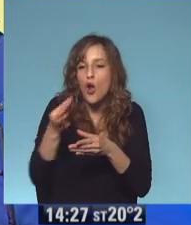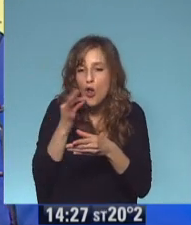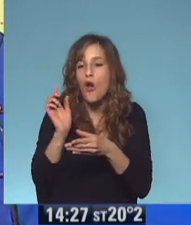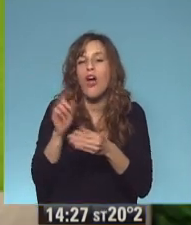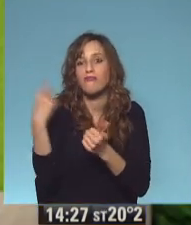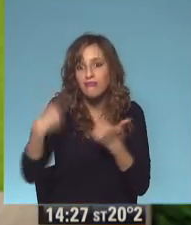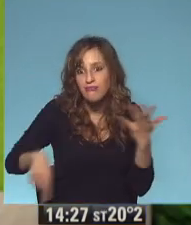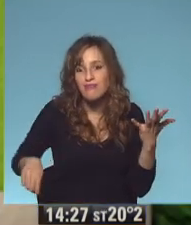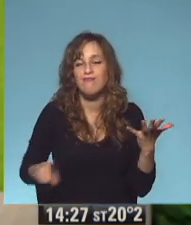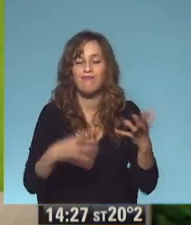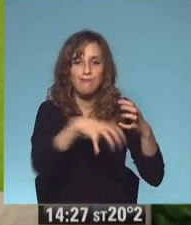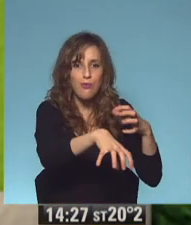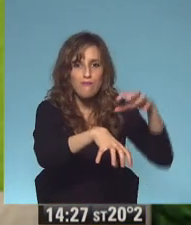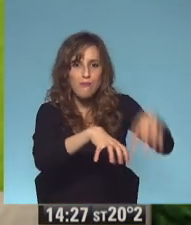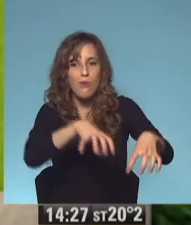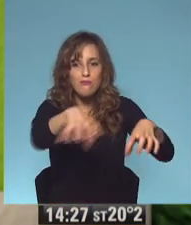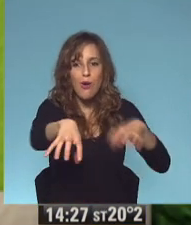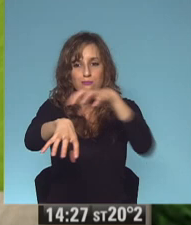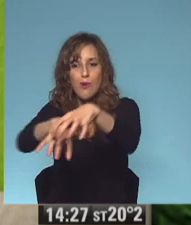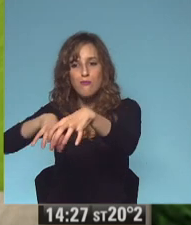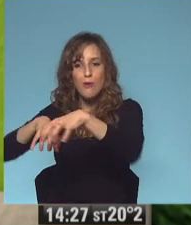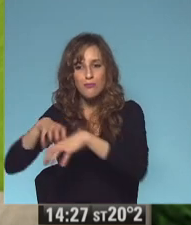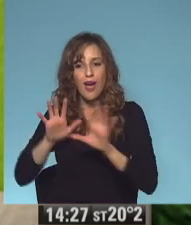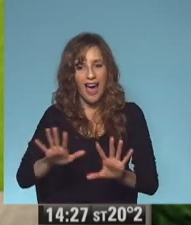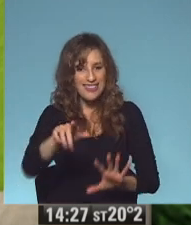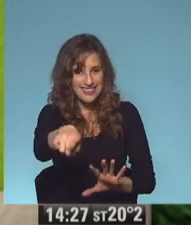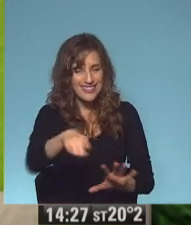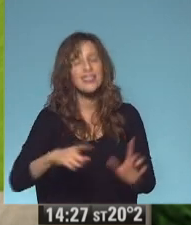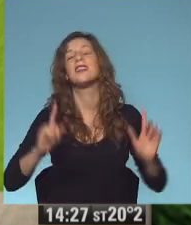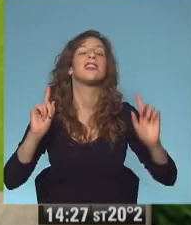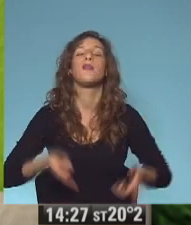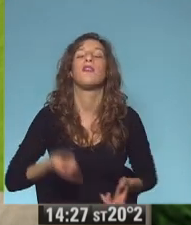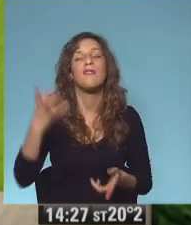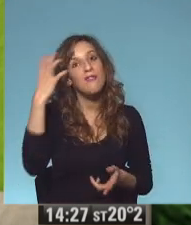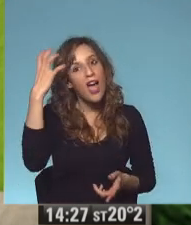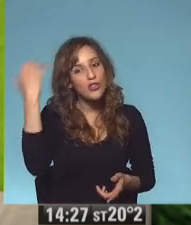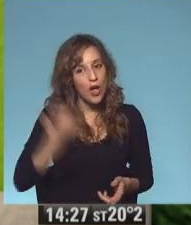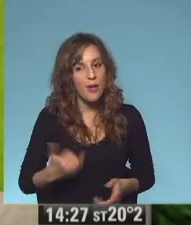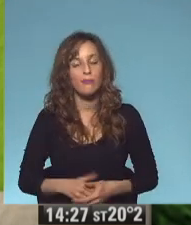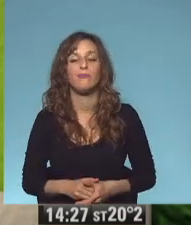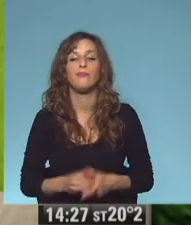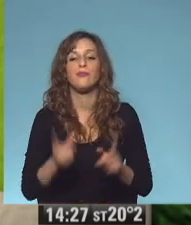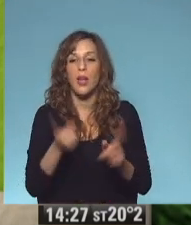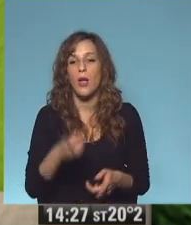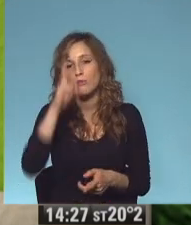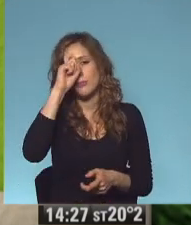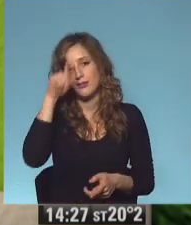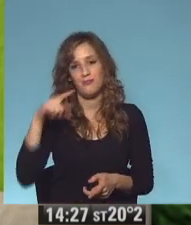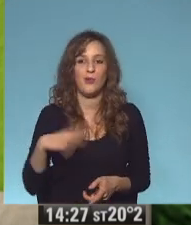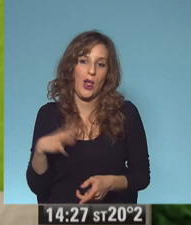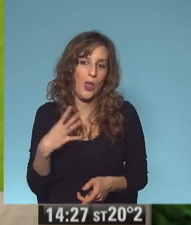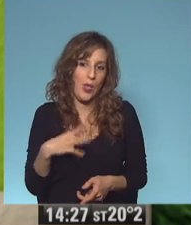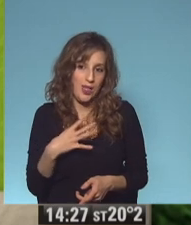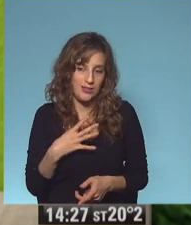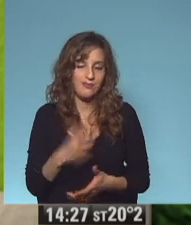pochoclos, ¿eh? Bien. La casa del terror y los baños. Y está la y enfermería. Bien. Ahí bien. Cerquita.